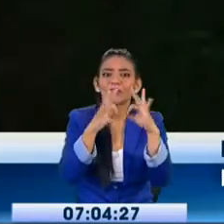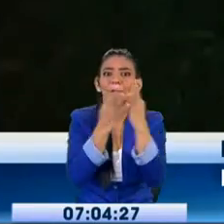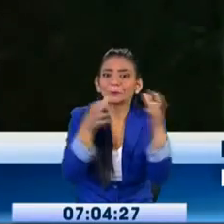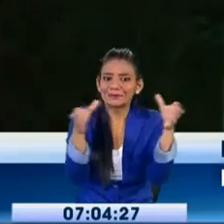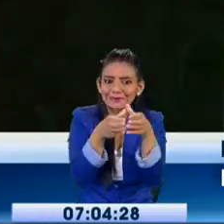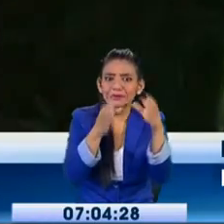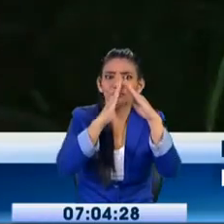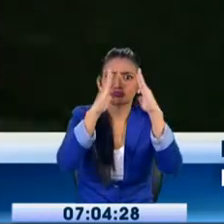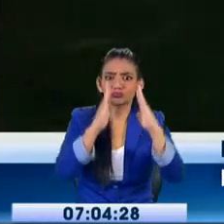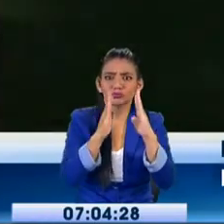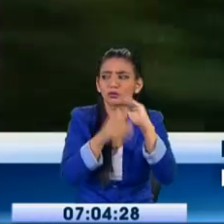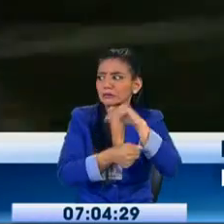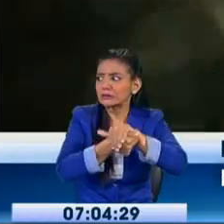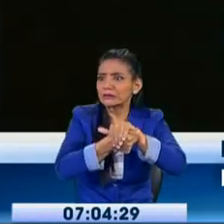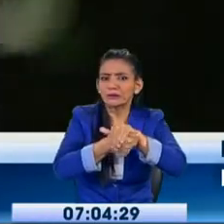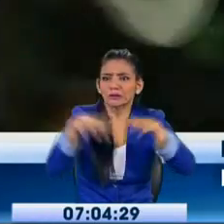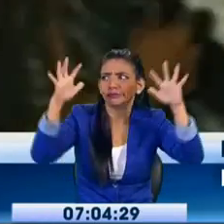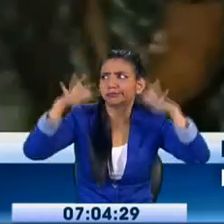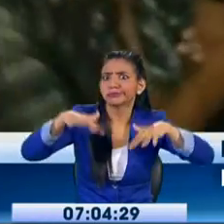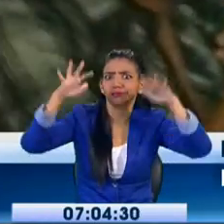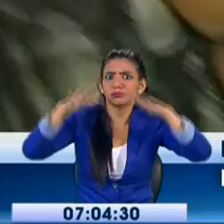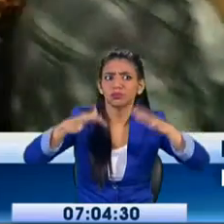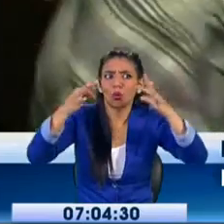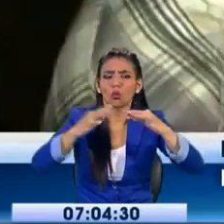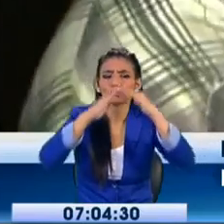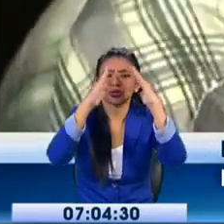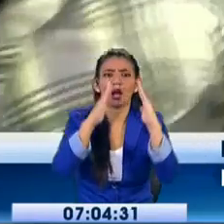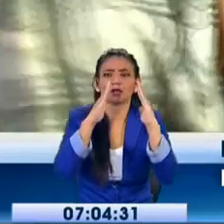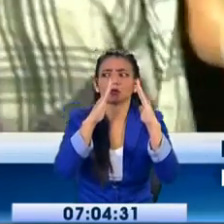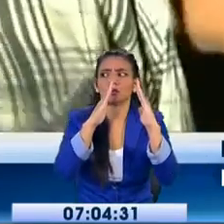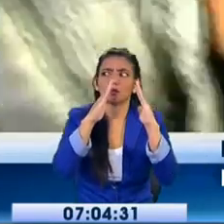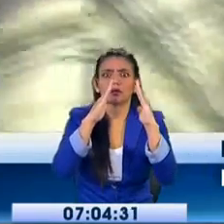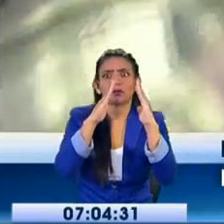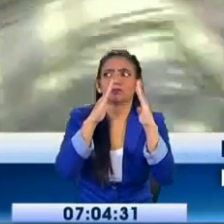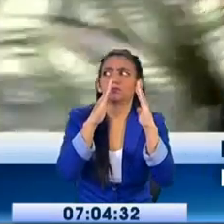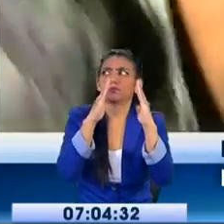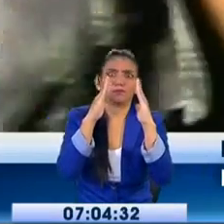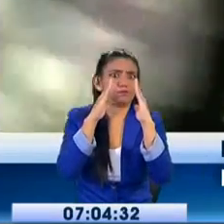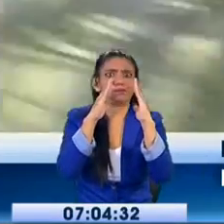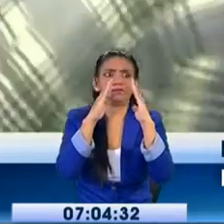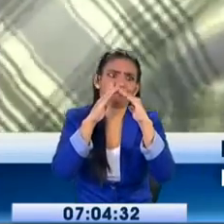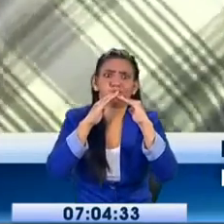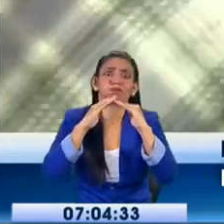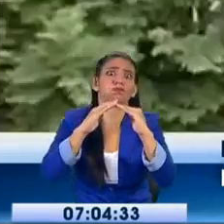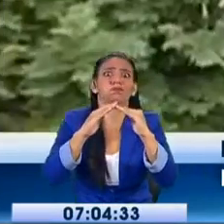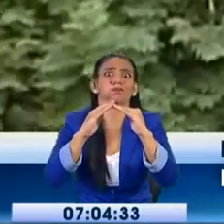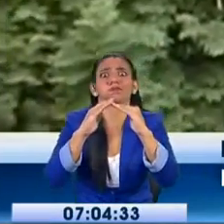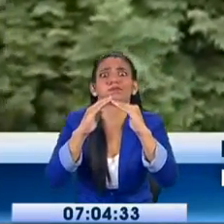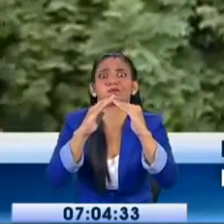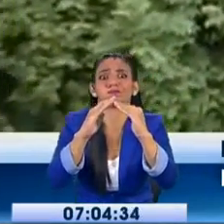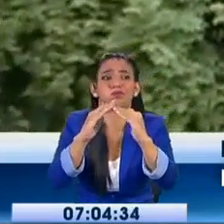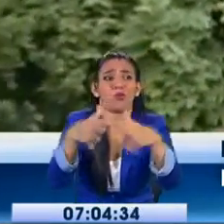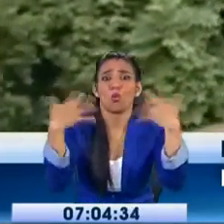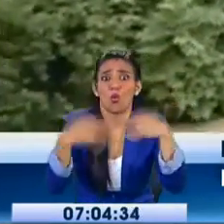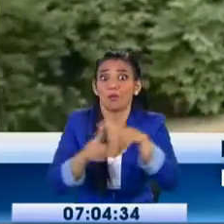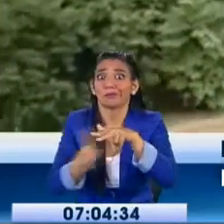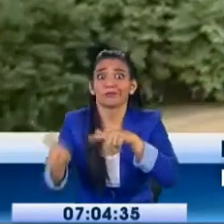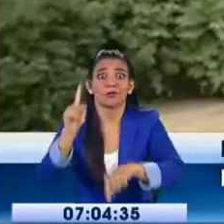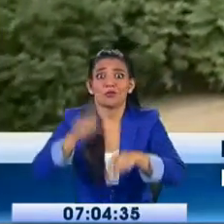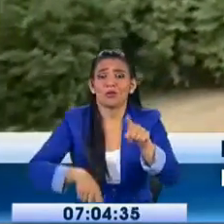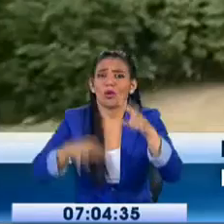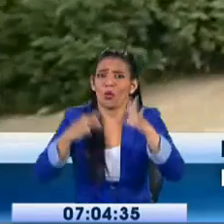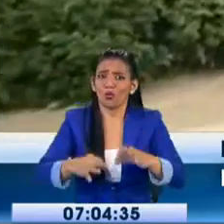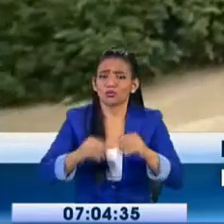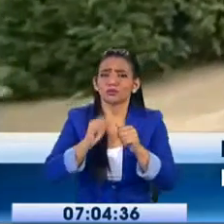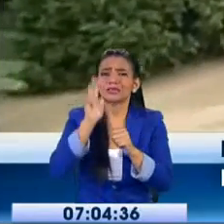familia que se refugiaban de la lluvia cuando de pronto la vivienda fue arrastrada sin darles tiempo a salir. Sorprendentemente recorrieron cerca